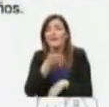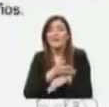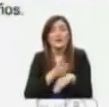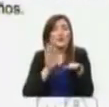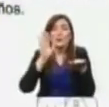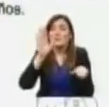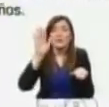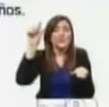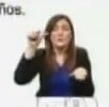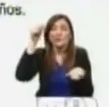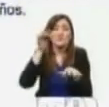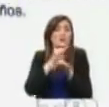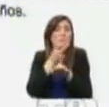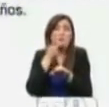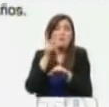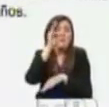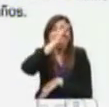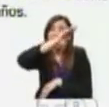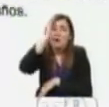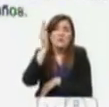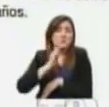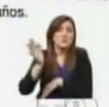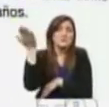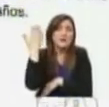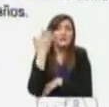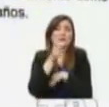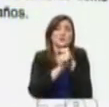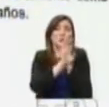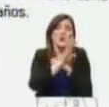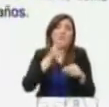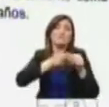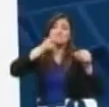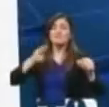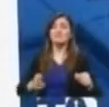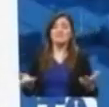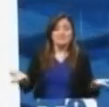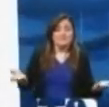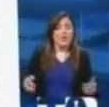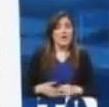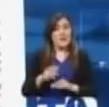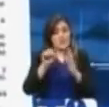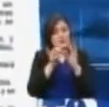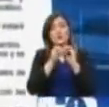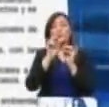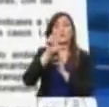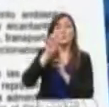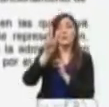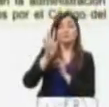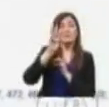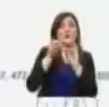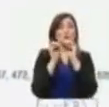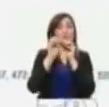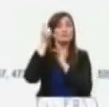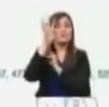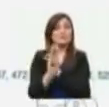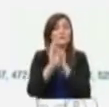existió nombramiento como funcionario público y al que renuncié hace ya más de 4 años. No obstante, el artículo 326, numeral